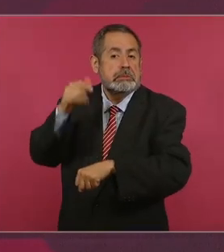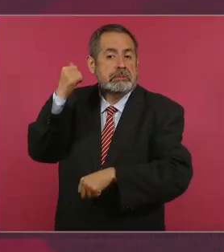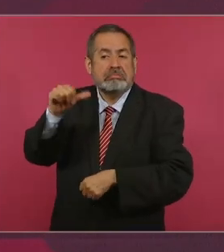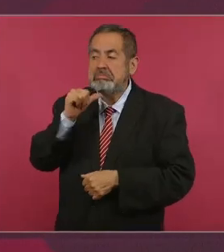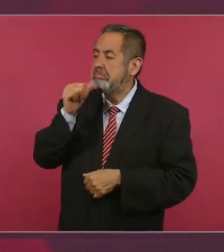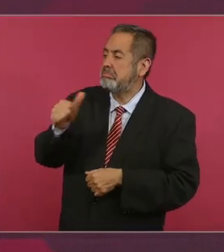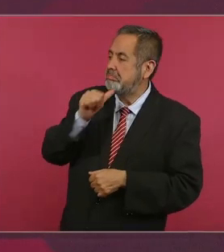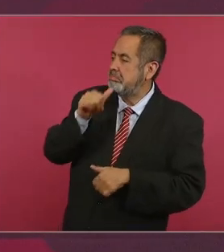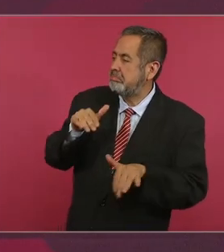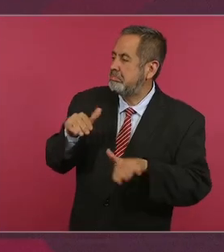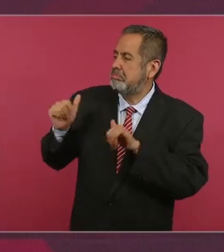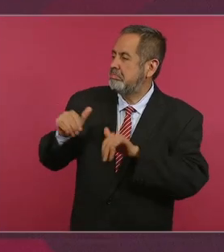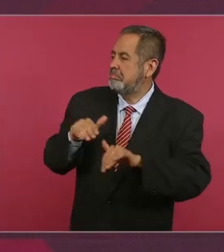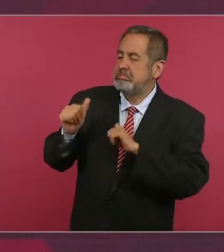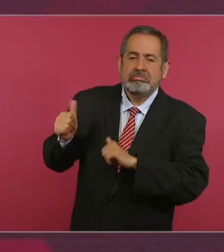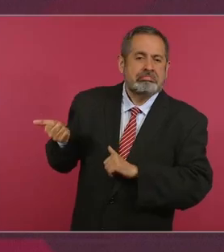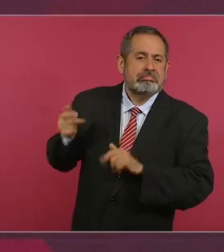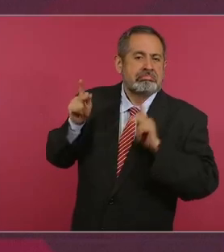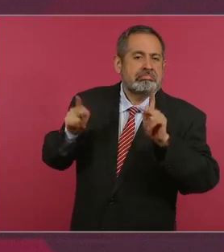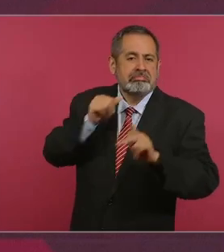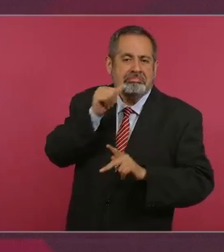visitado Acapulco.